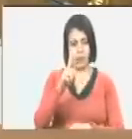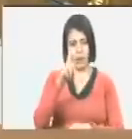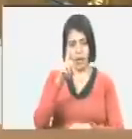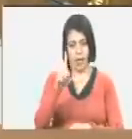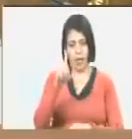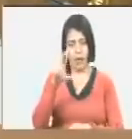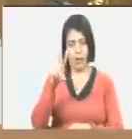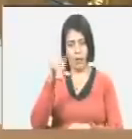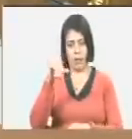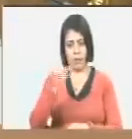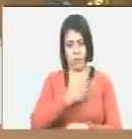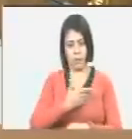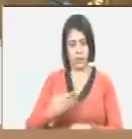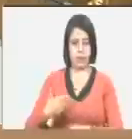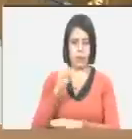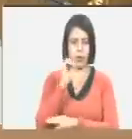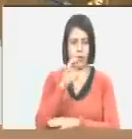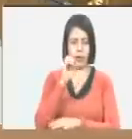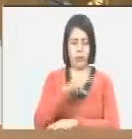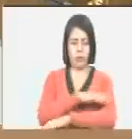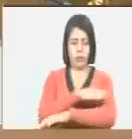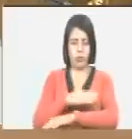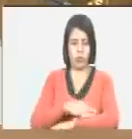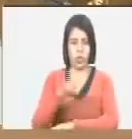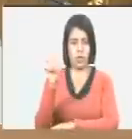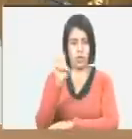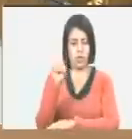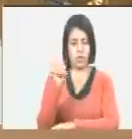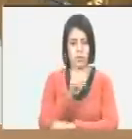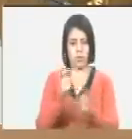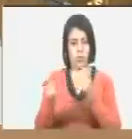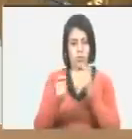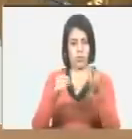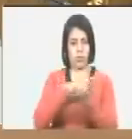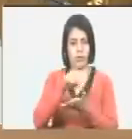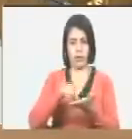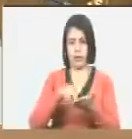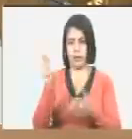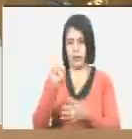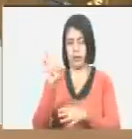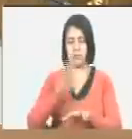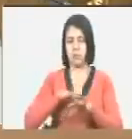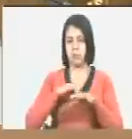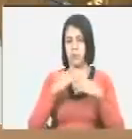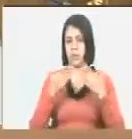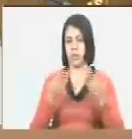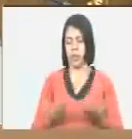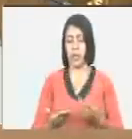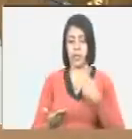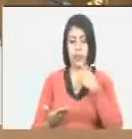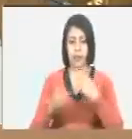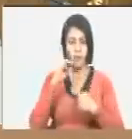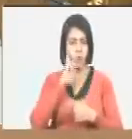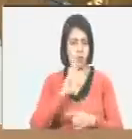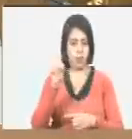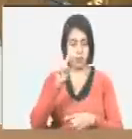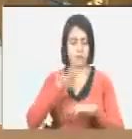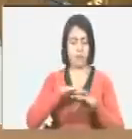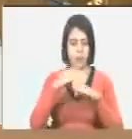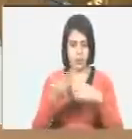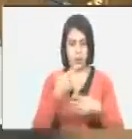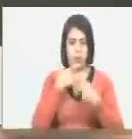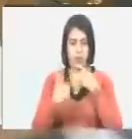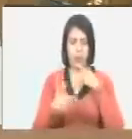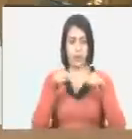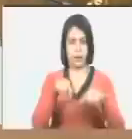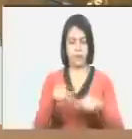Amoroso, presidente del Consejo Moral Republicano y Contralor General de la República de Bolivariana de Venezuela, mediante